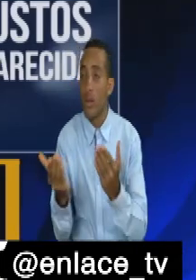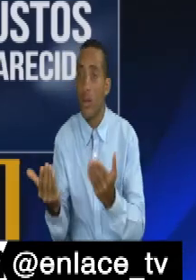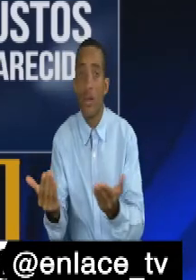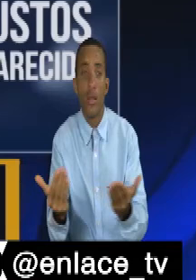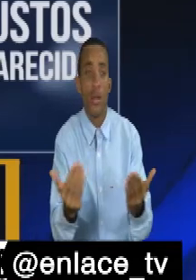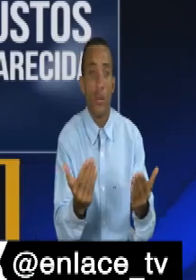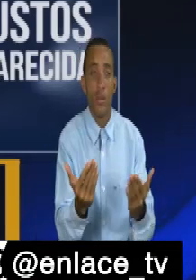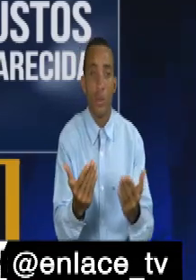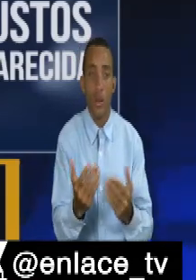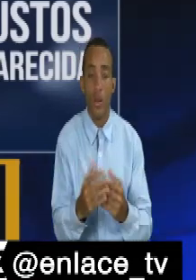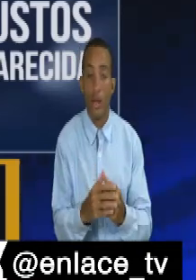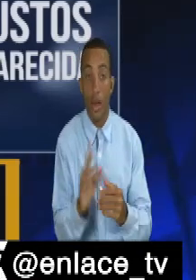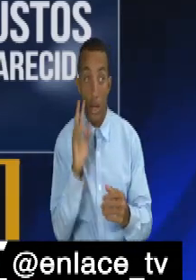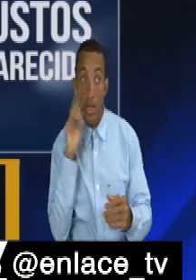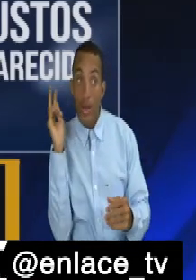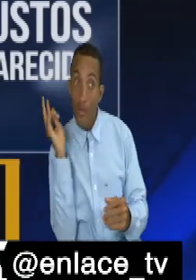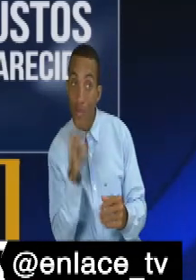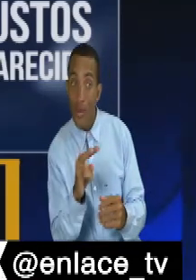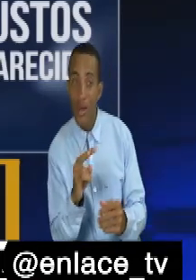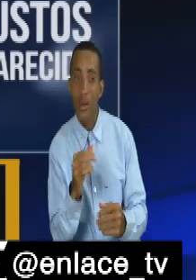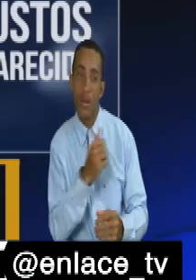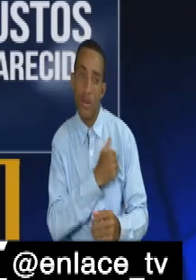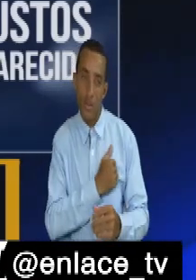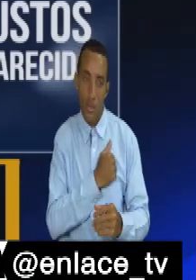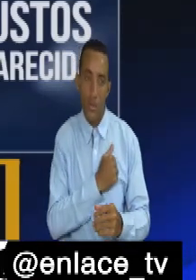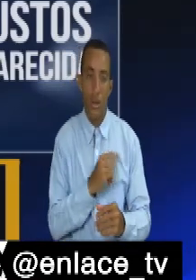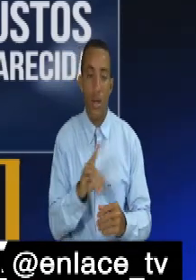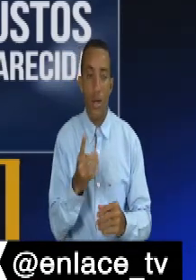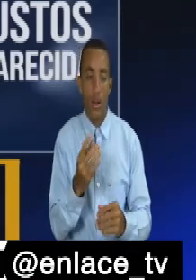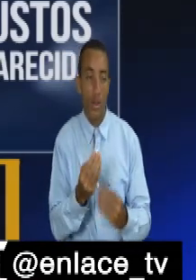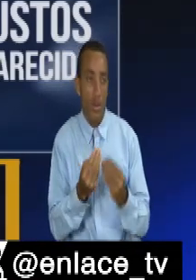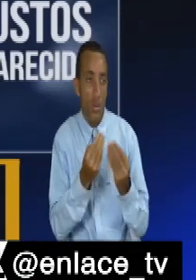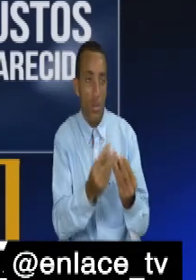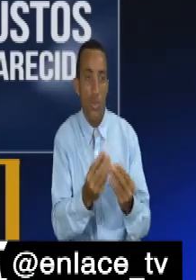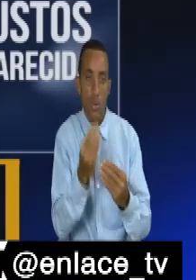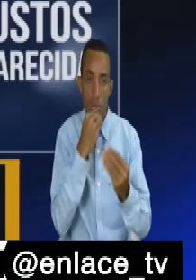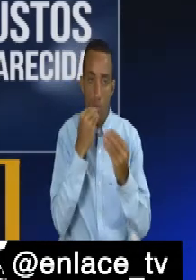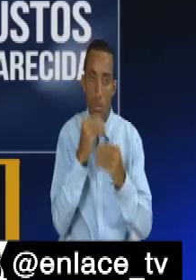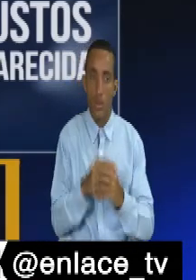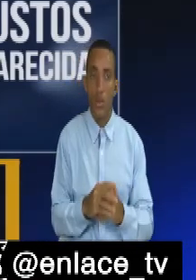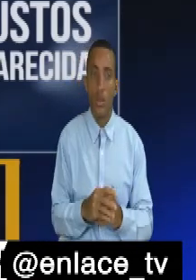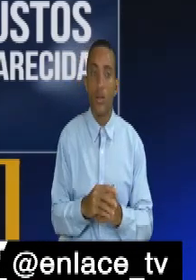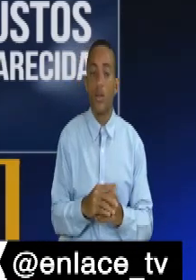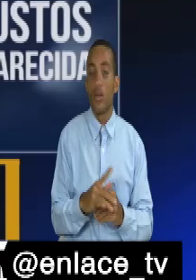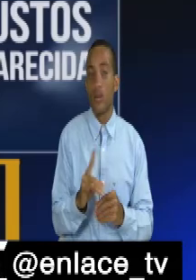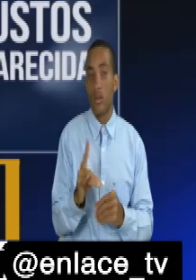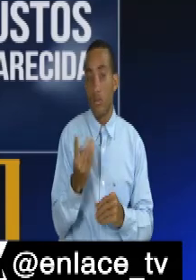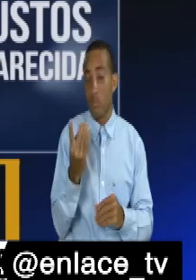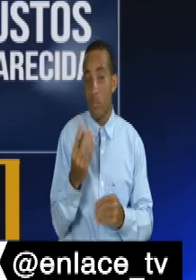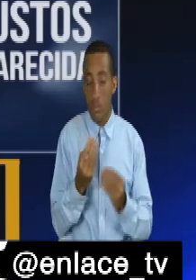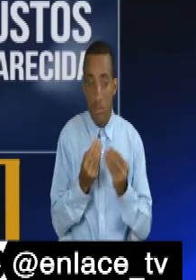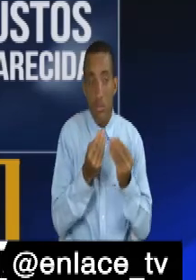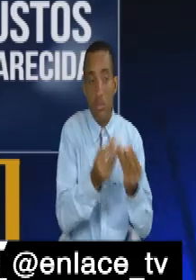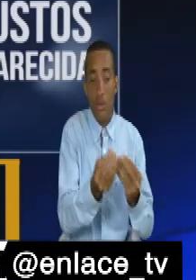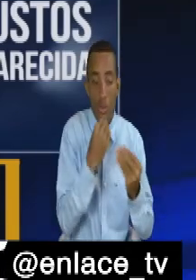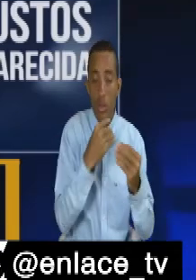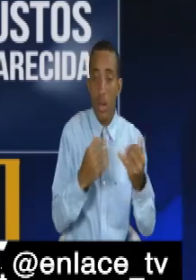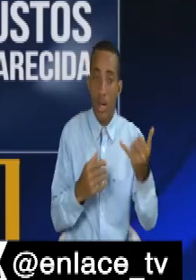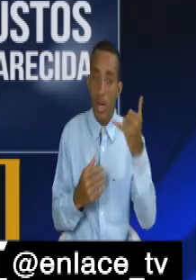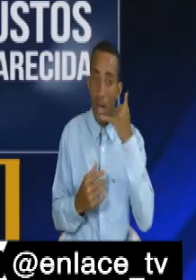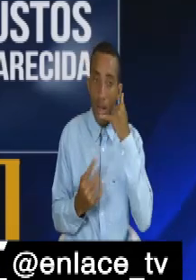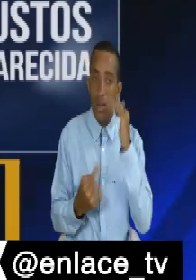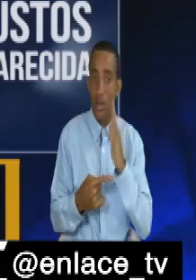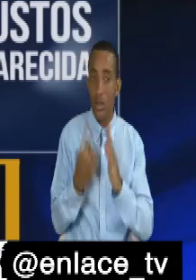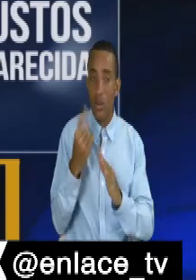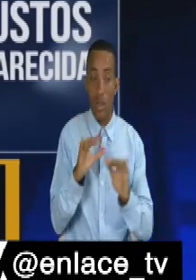la vea o algo, que por favor le ofrezcan algo de comer, y mientras que le ofrezcan algo de comer, pues que nos llamen y que nos la tengan